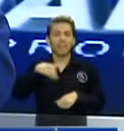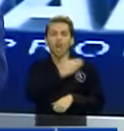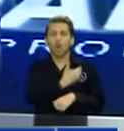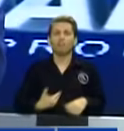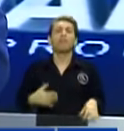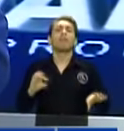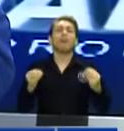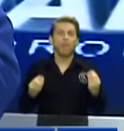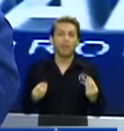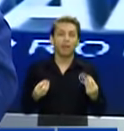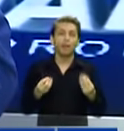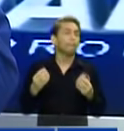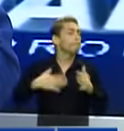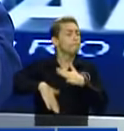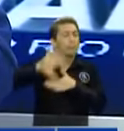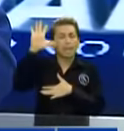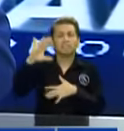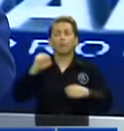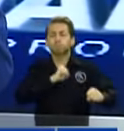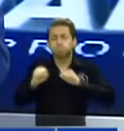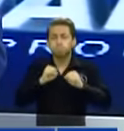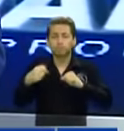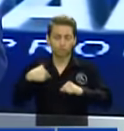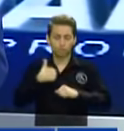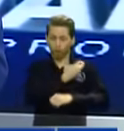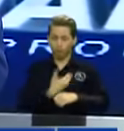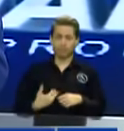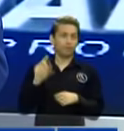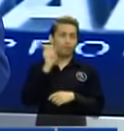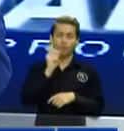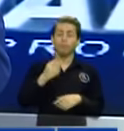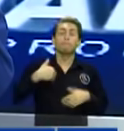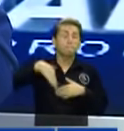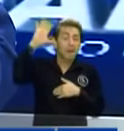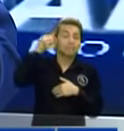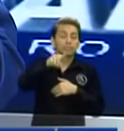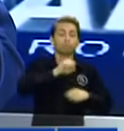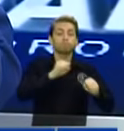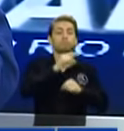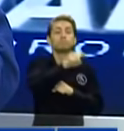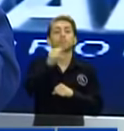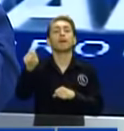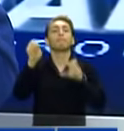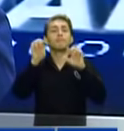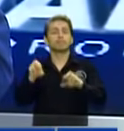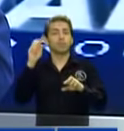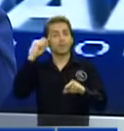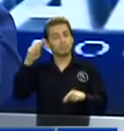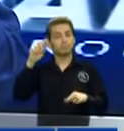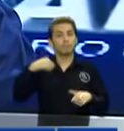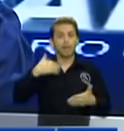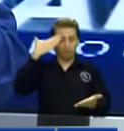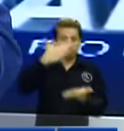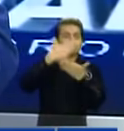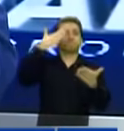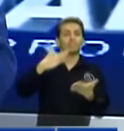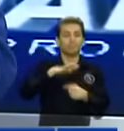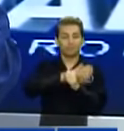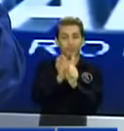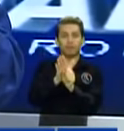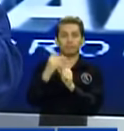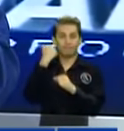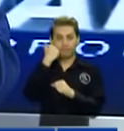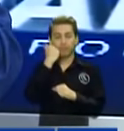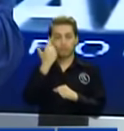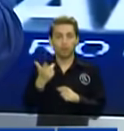más ha hecho es la gente, hemos logrado contener la enfermedad. Por eso nosotros no hemos entrado lo que ya en muchos otros países